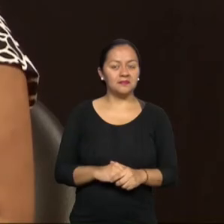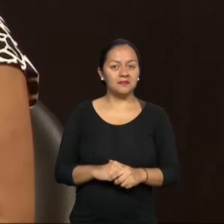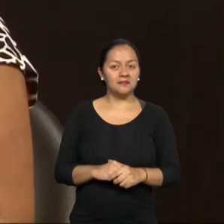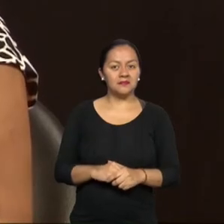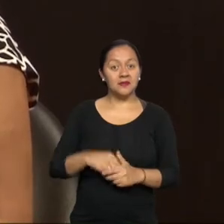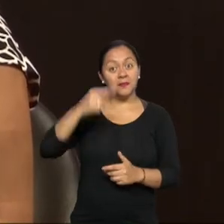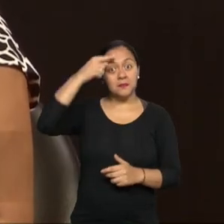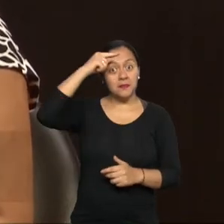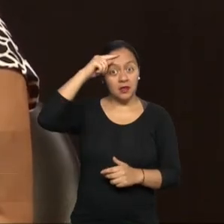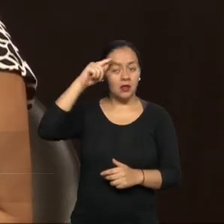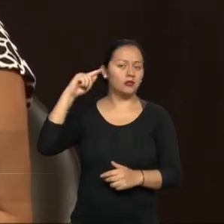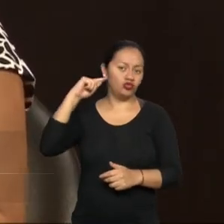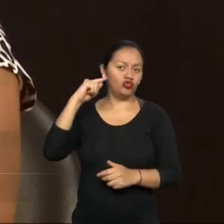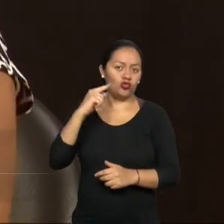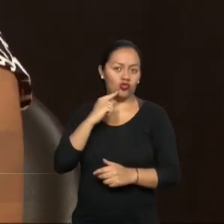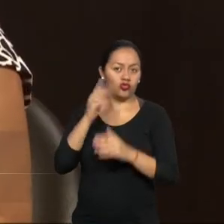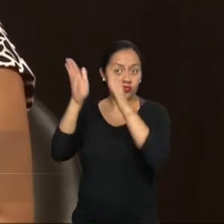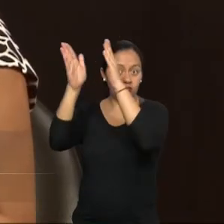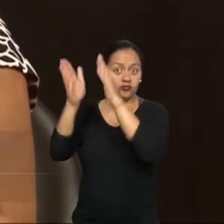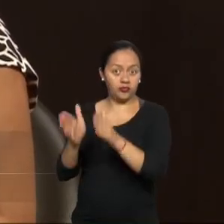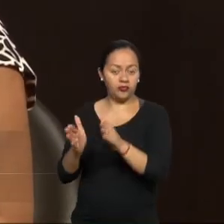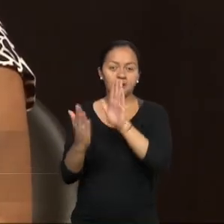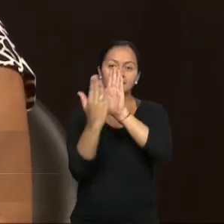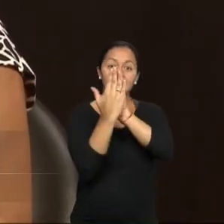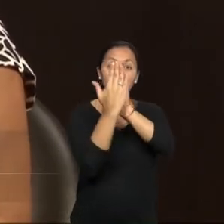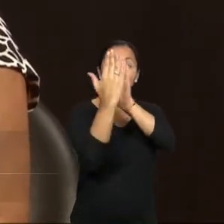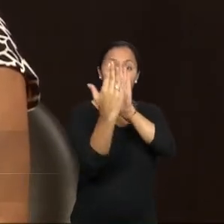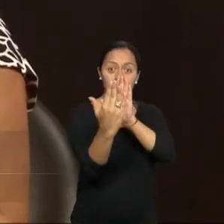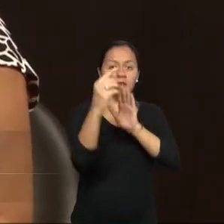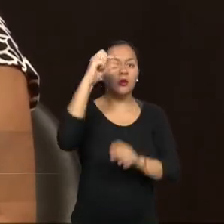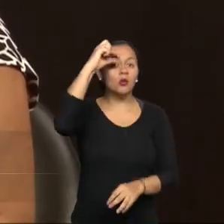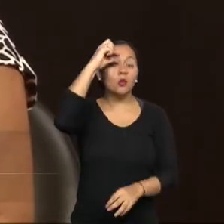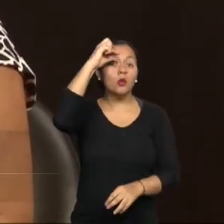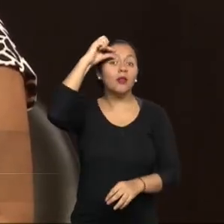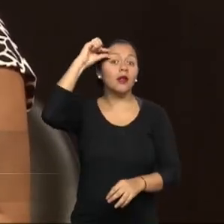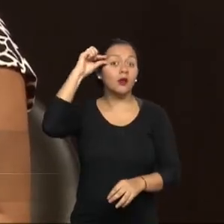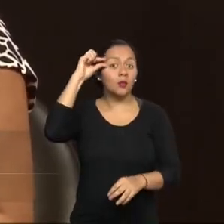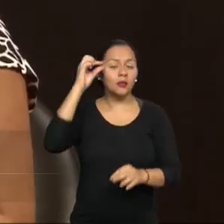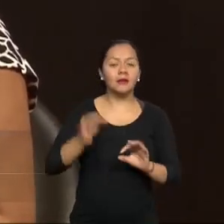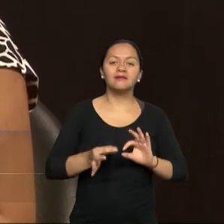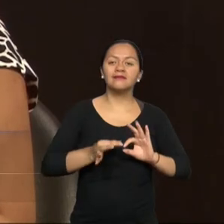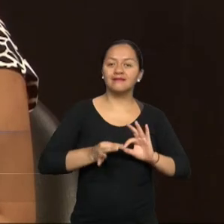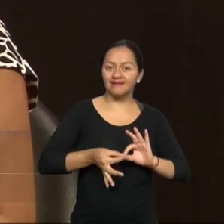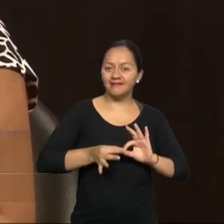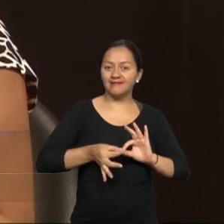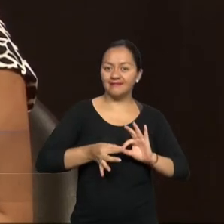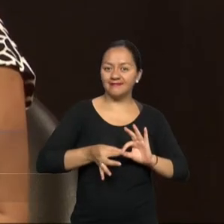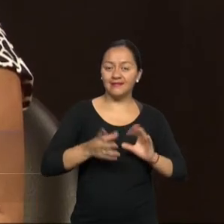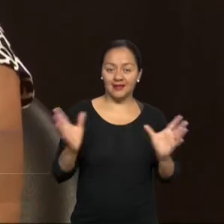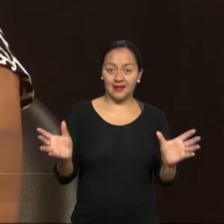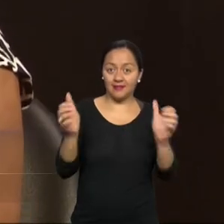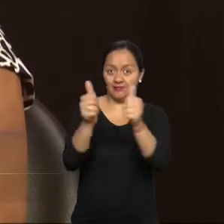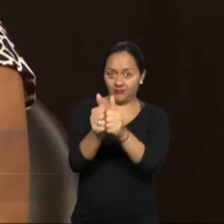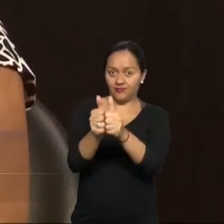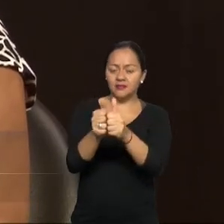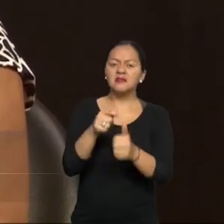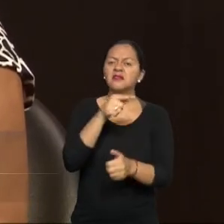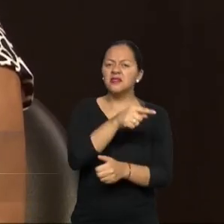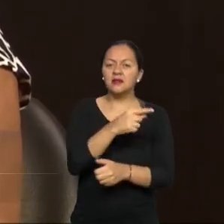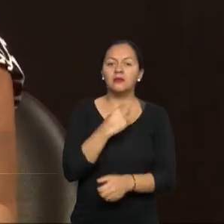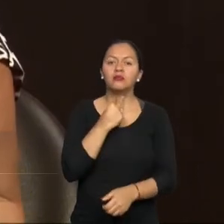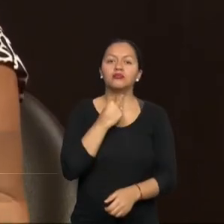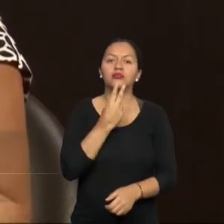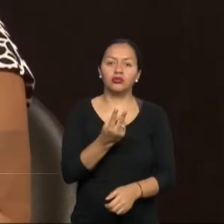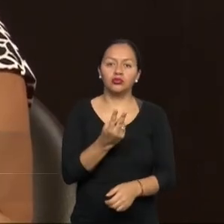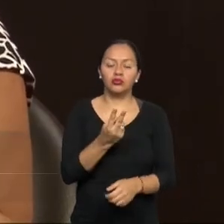Miguel es una persona sorda y tenemos frente a Miguel a Guadalupe Albuja, quien realiza en este caso la acción de Intérprete de Lengua de Señas. Ella será la voz en